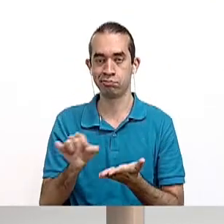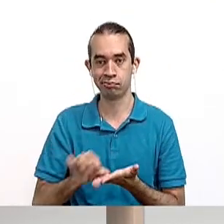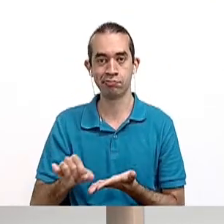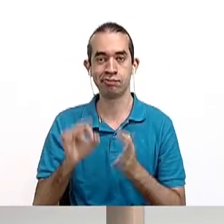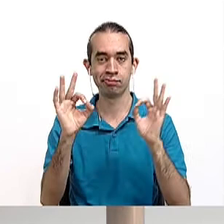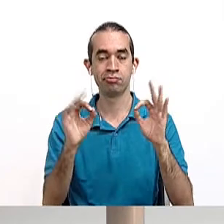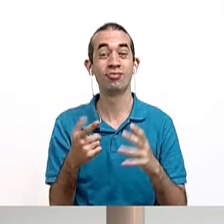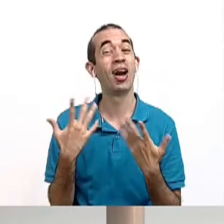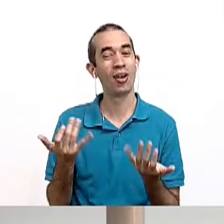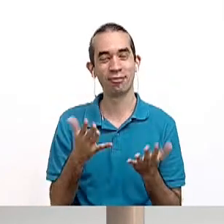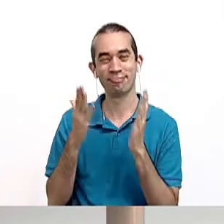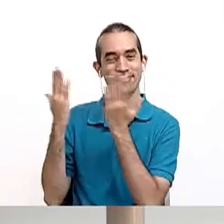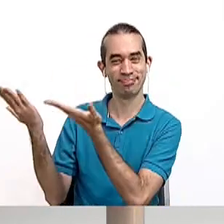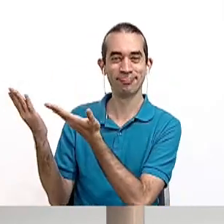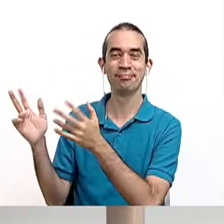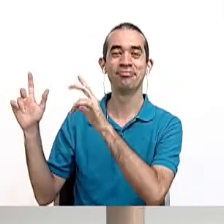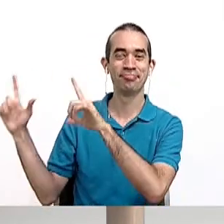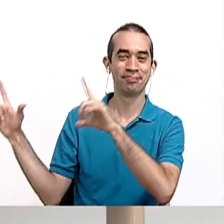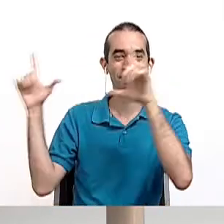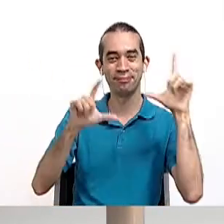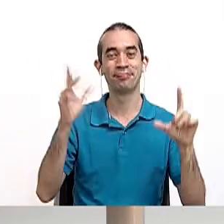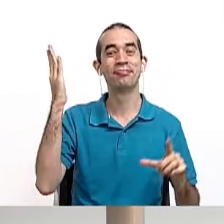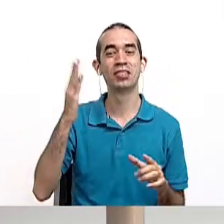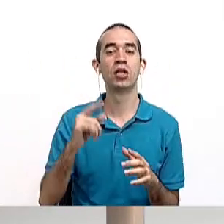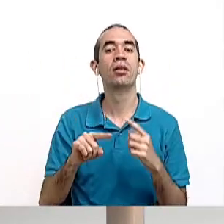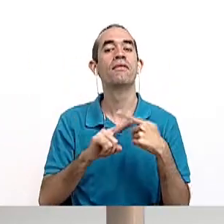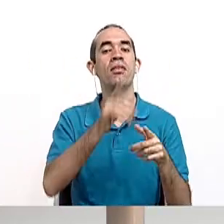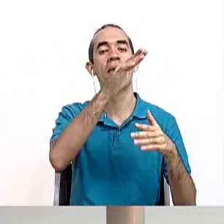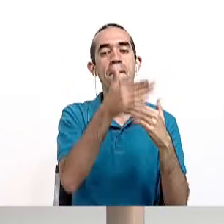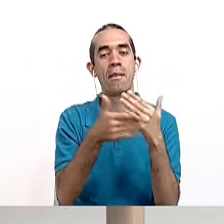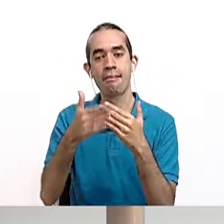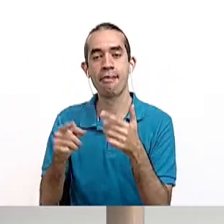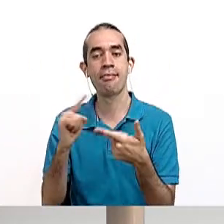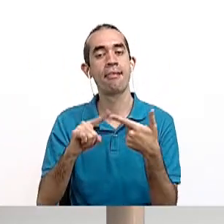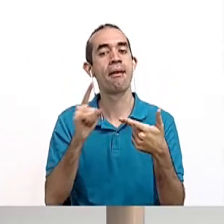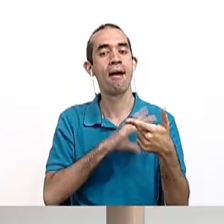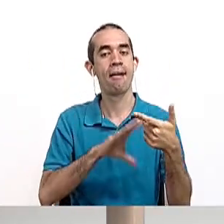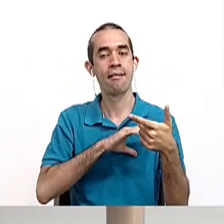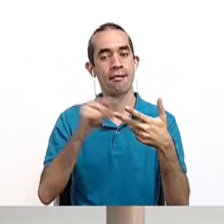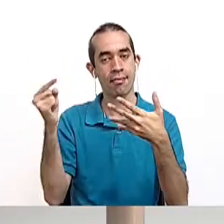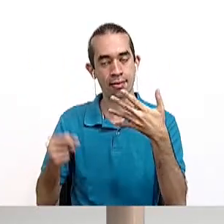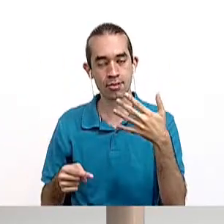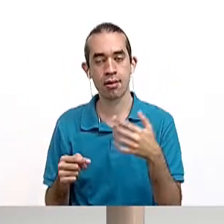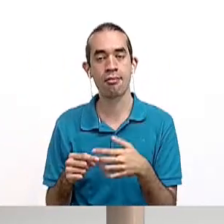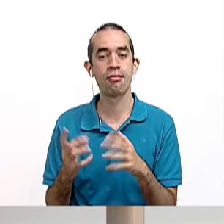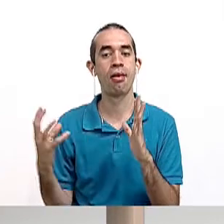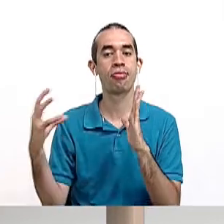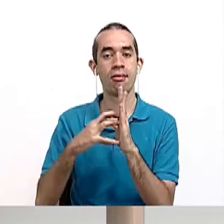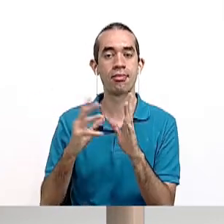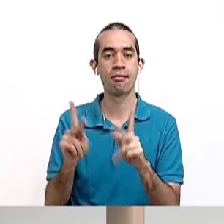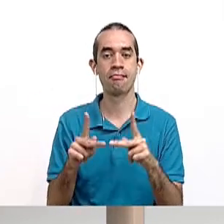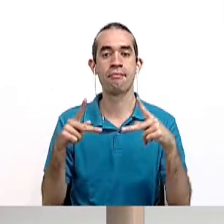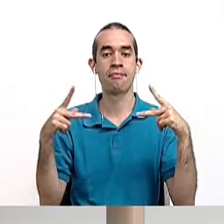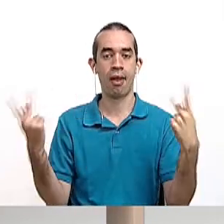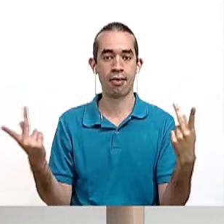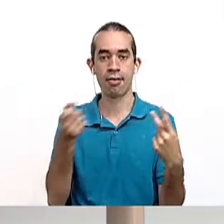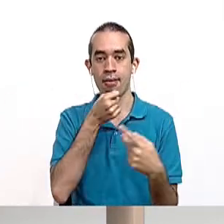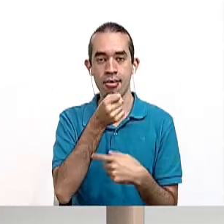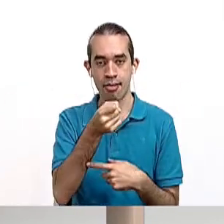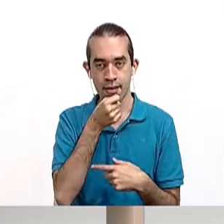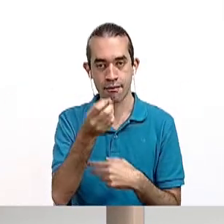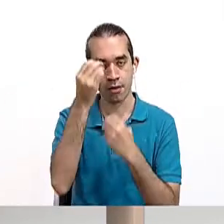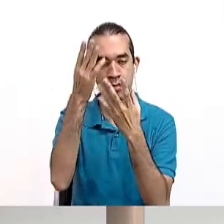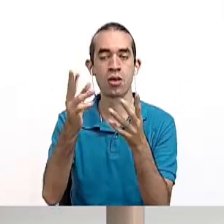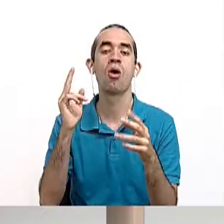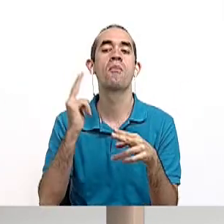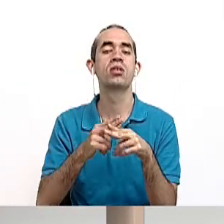que veamos esta presentación con las partes y las características del texto periodístico informativo que